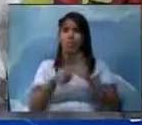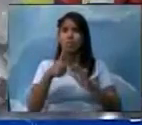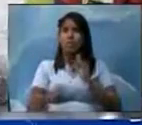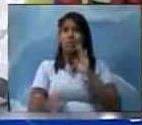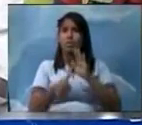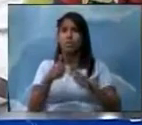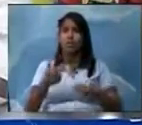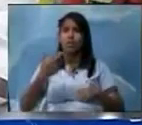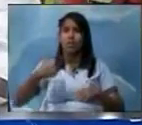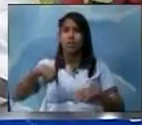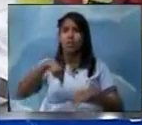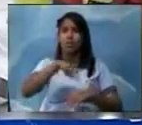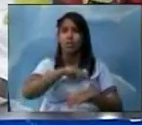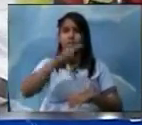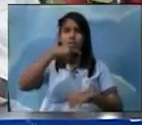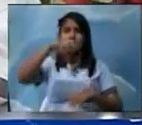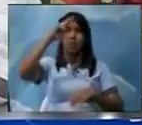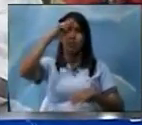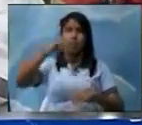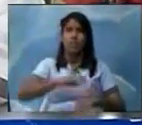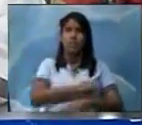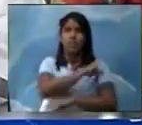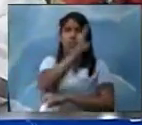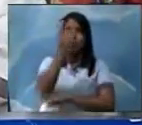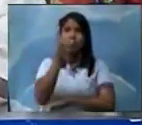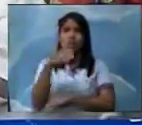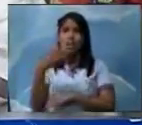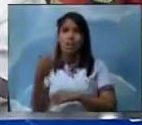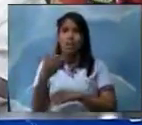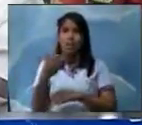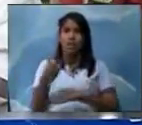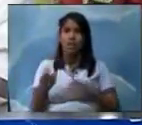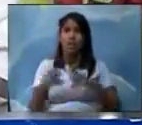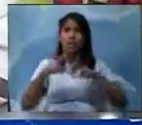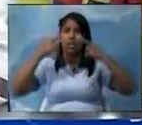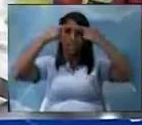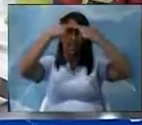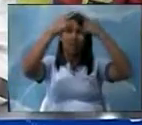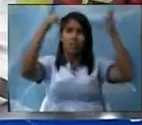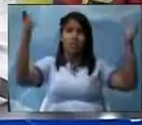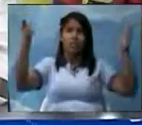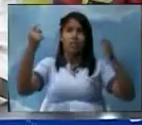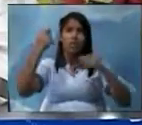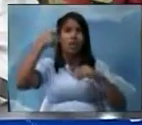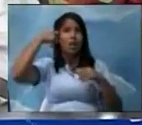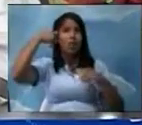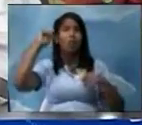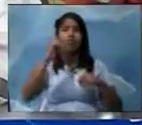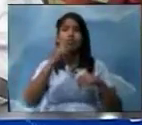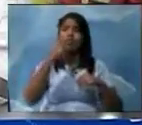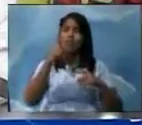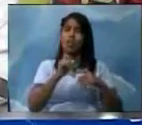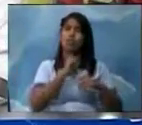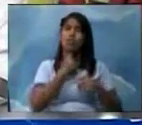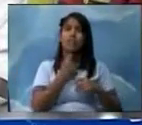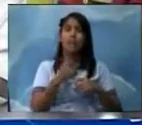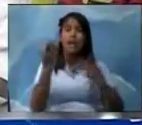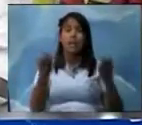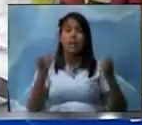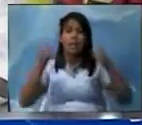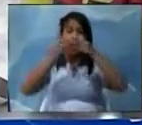más en nuestro padre celestial el que revela los secretos el que